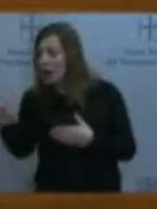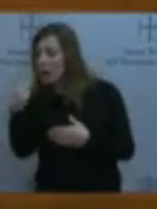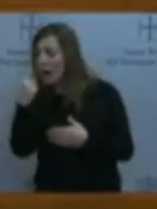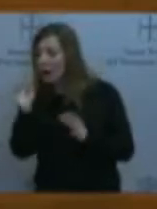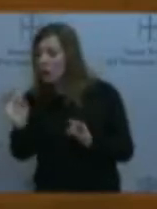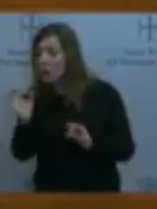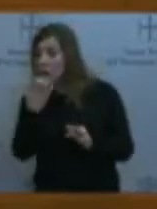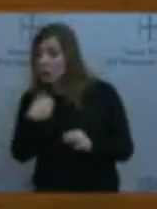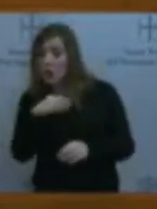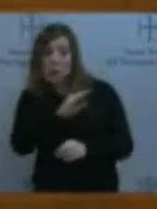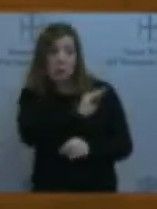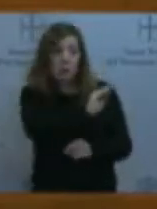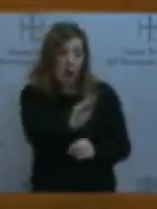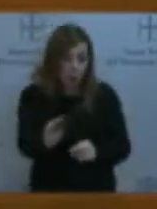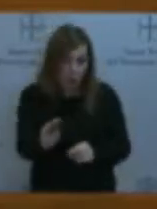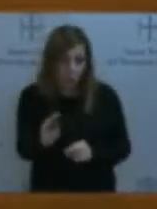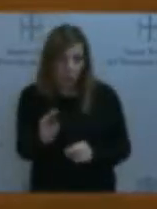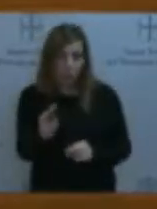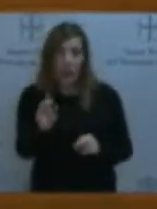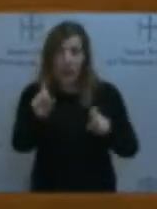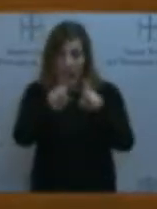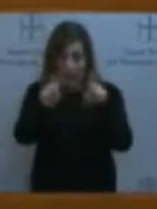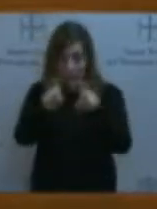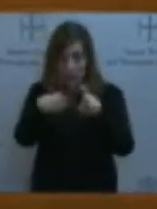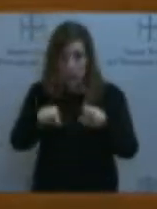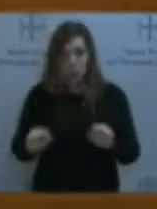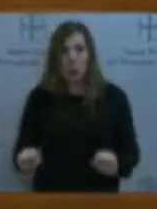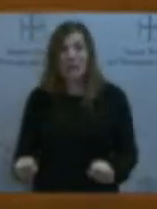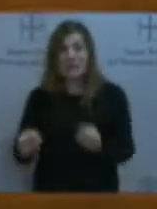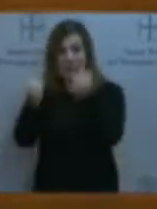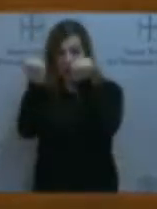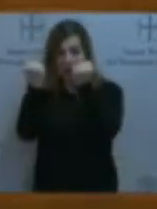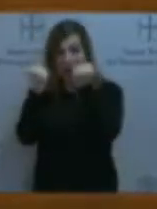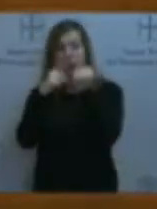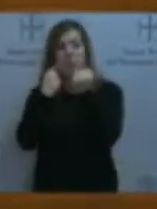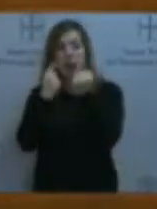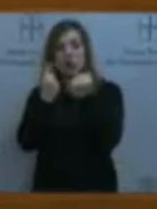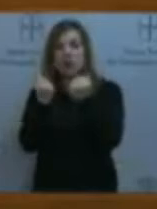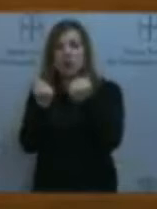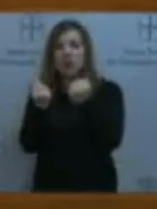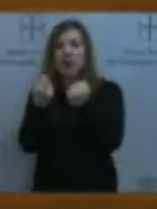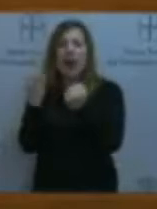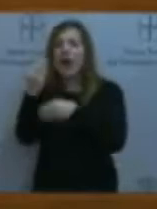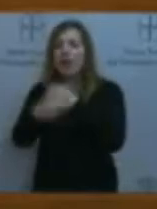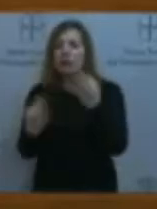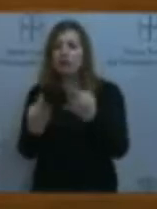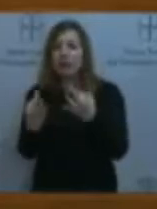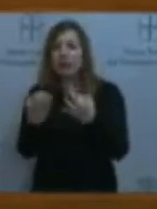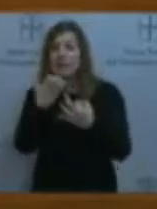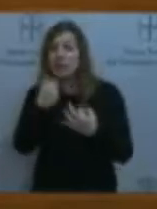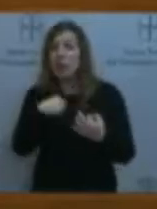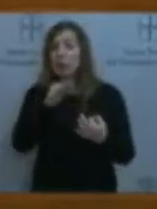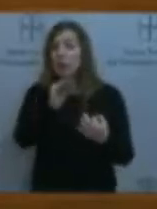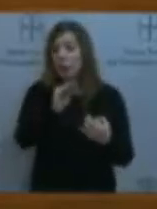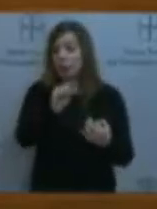que hacer con esas entidades que hemos rescatado y que no ponen el dinero, pues sentarse a dialogar. Si les pregunto qué tenemos que hacer con una persona